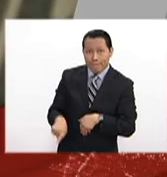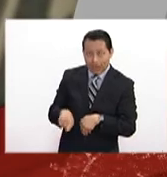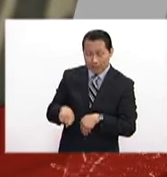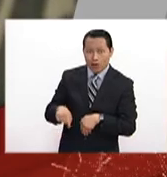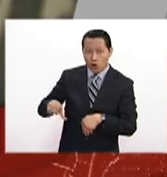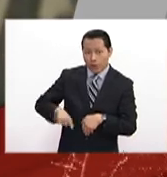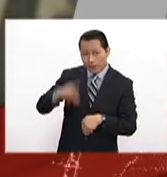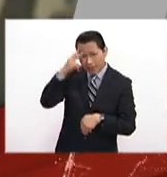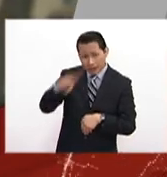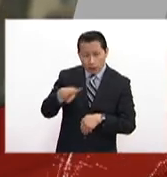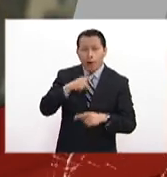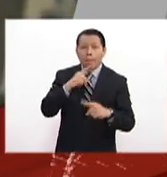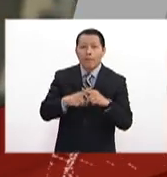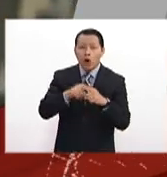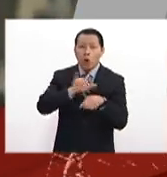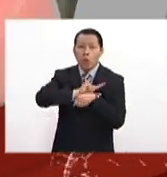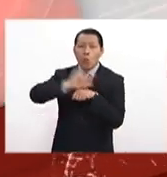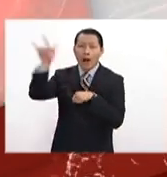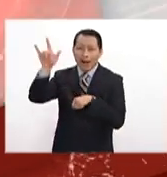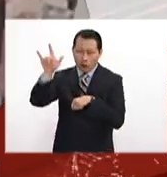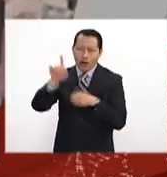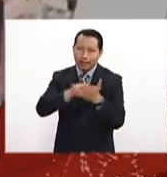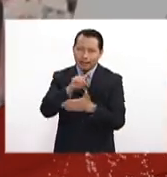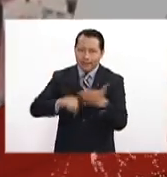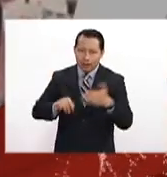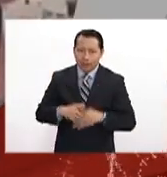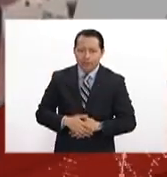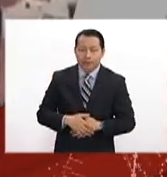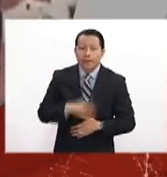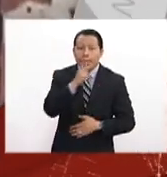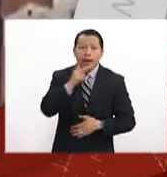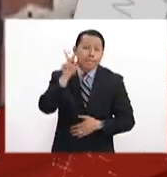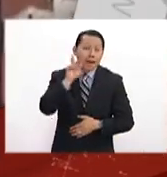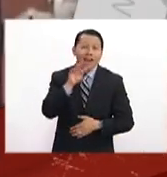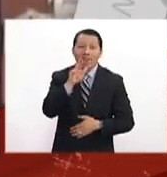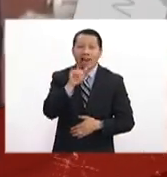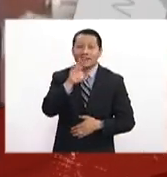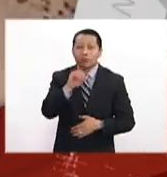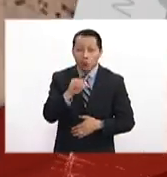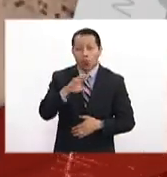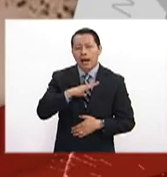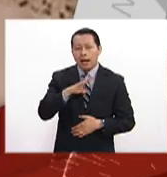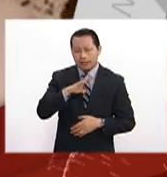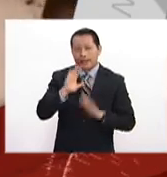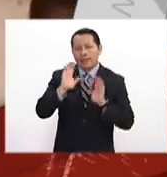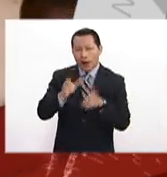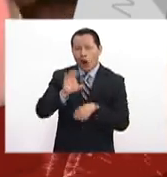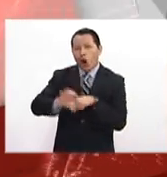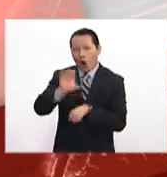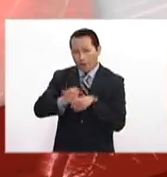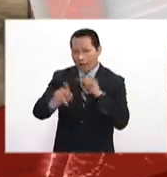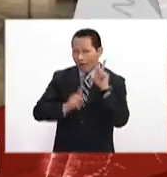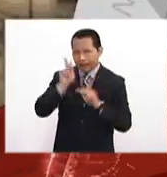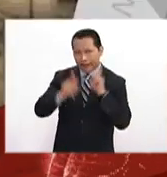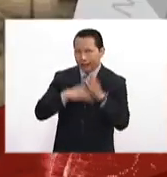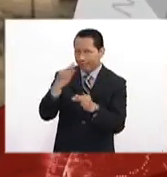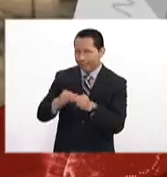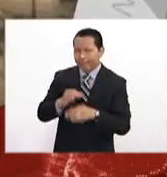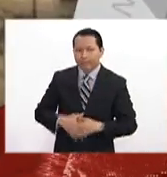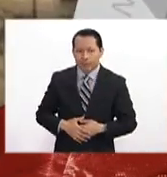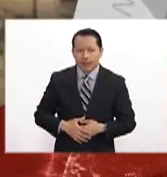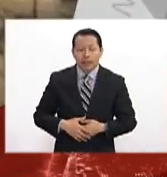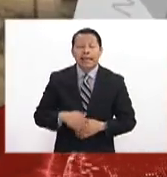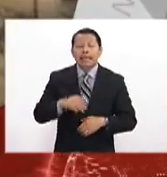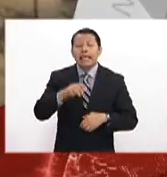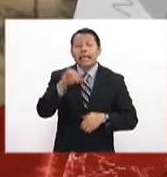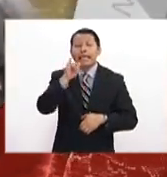mexicano por la cancelación de su vuelo. El Papa Francisco termina su visita pastoral en Colombia. Una tromba en